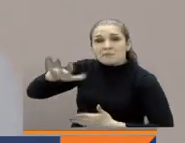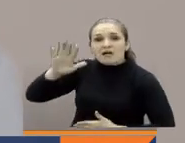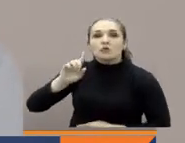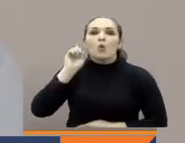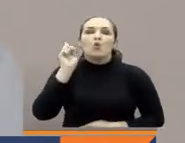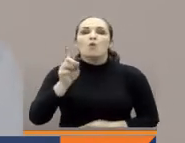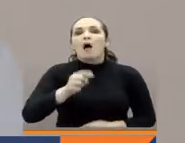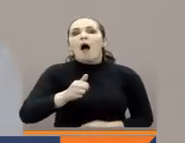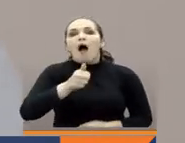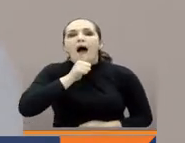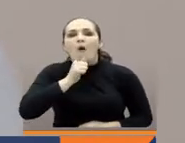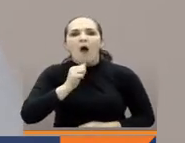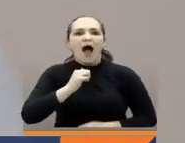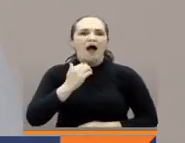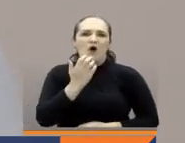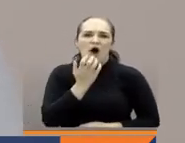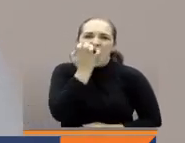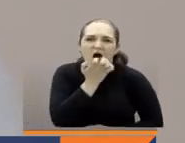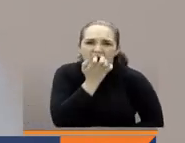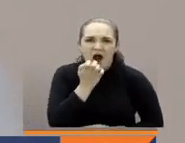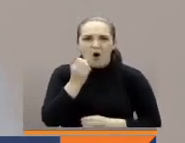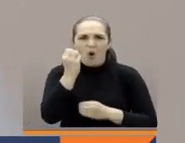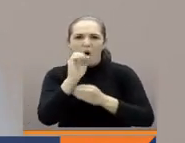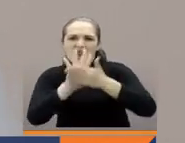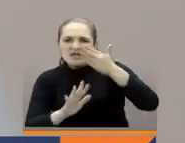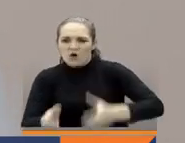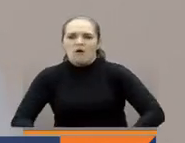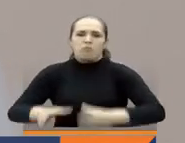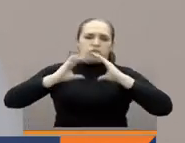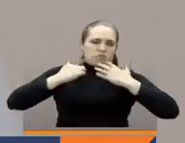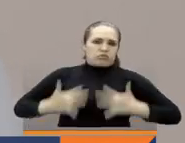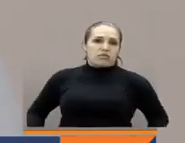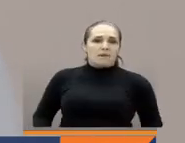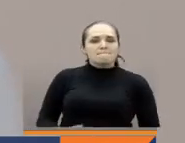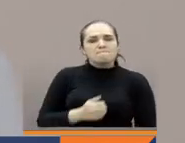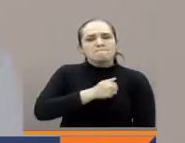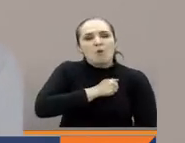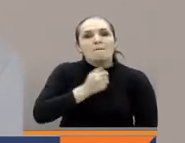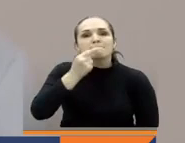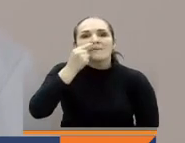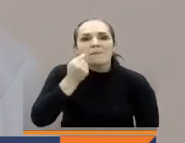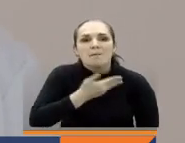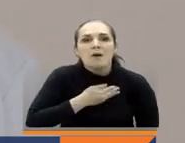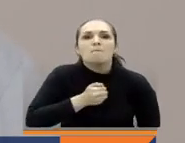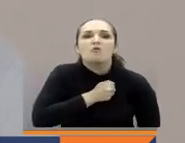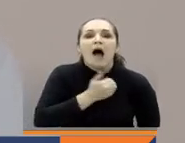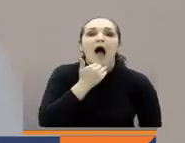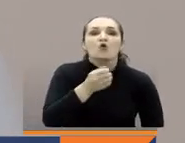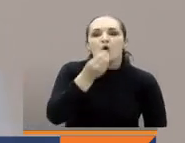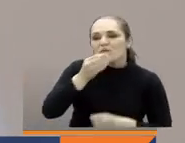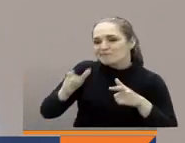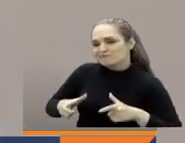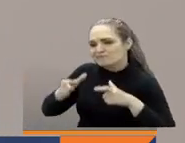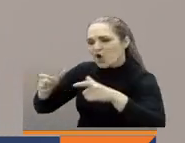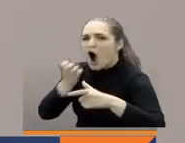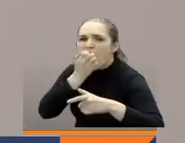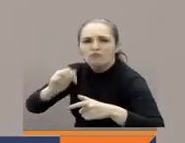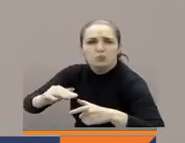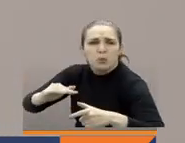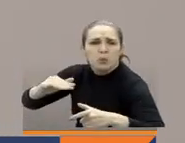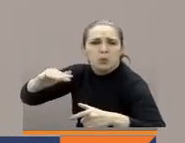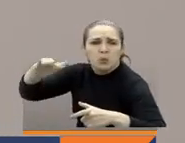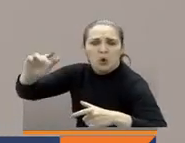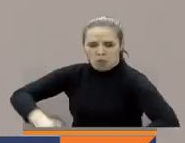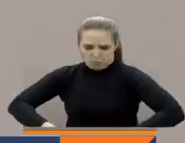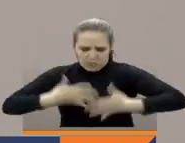líquido hirviente. Entonces, a los papitos, que por favor no les sirvan las comidas a los niños calientes, que no